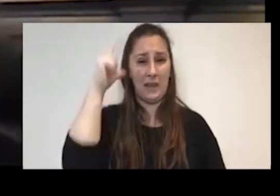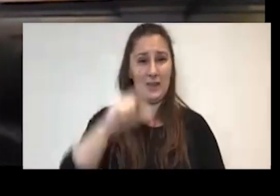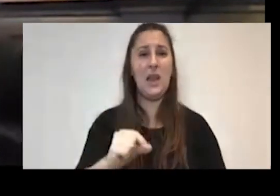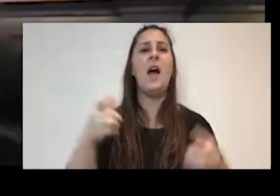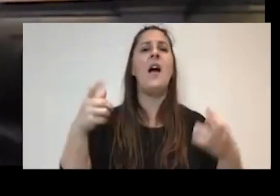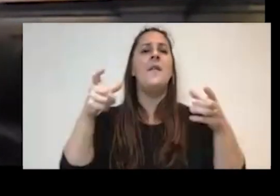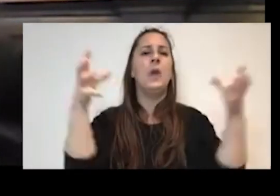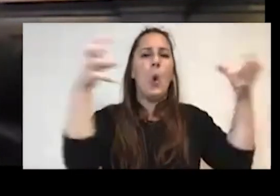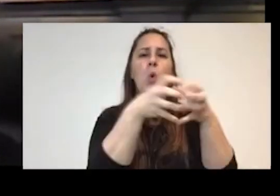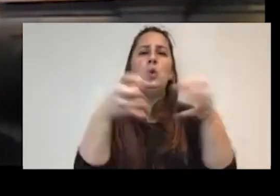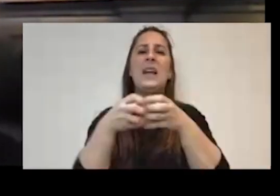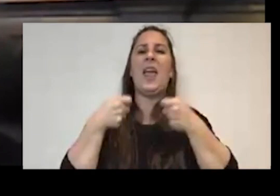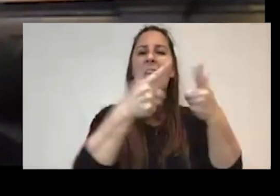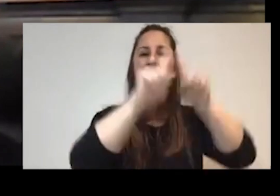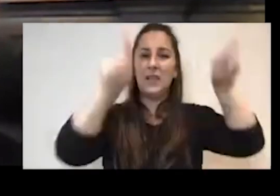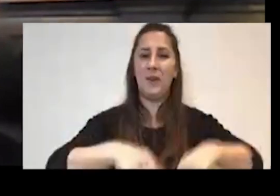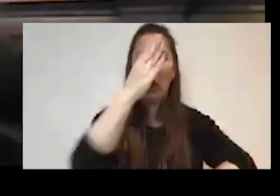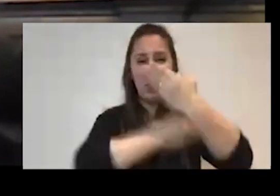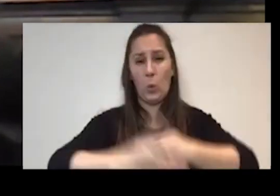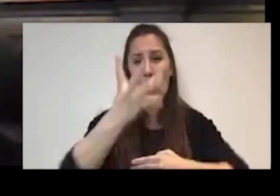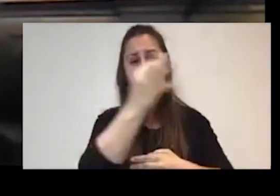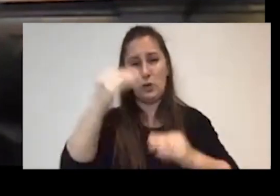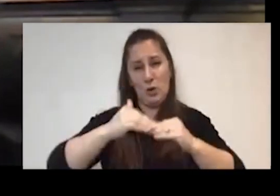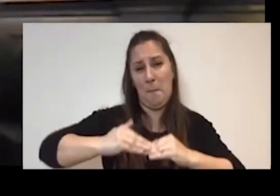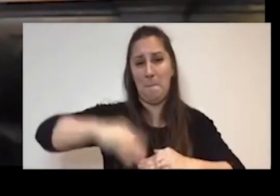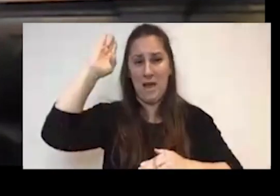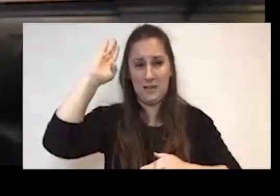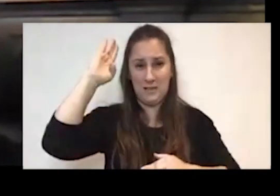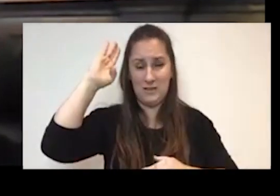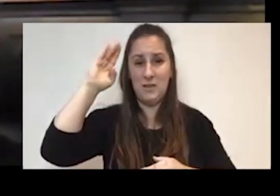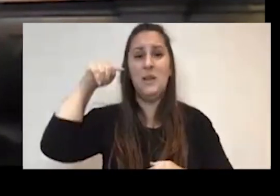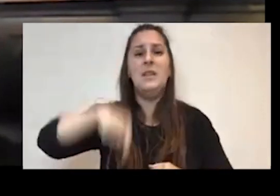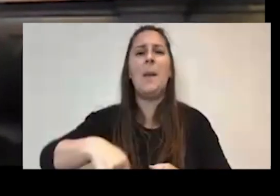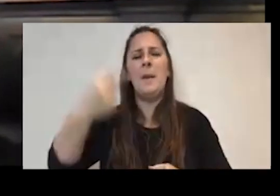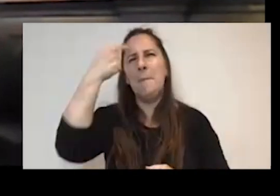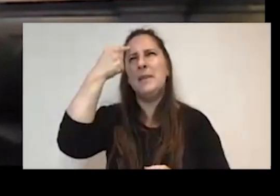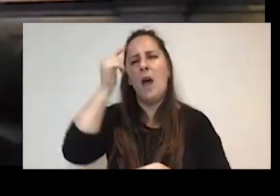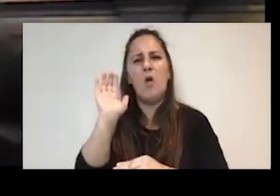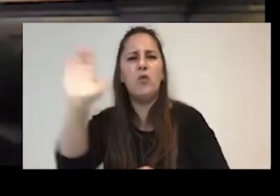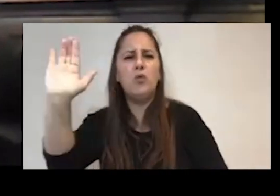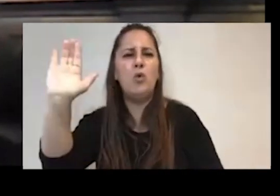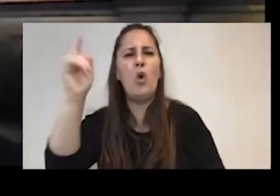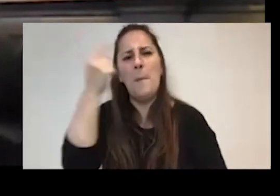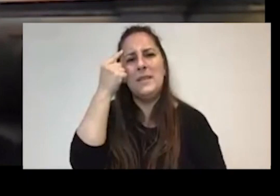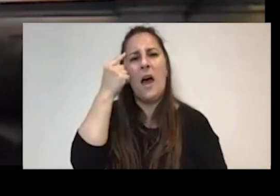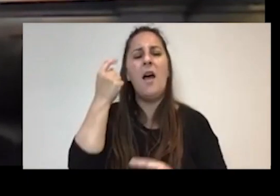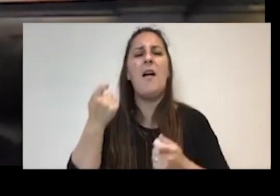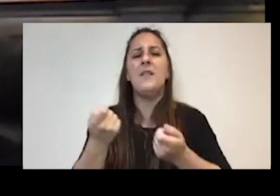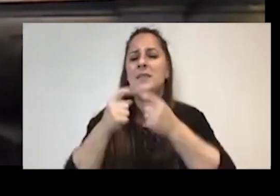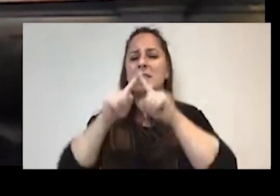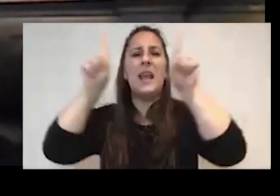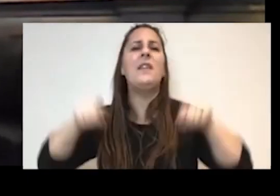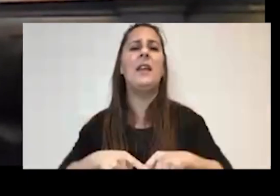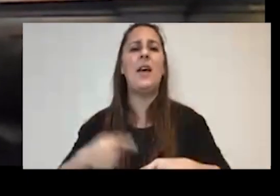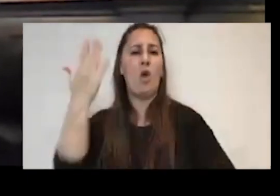juntas certificadoras y en la proyección de lo que implica y de lo que representa la certificación